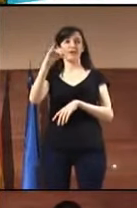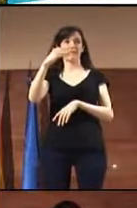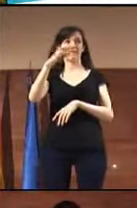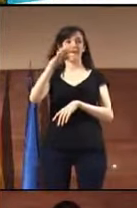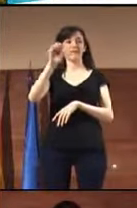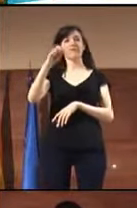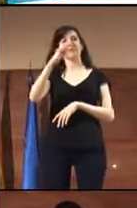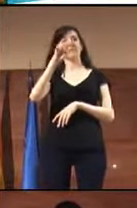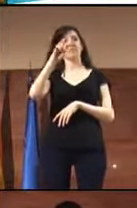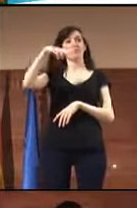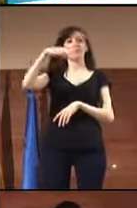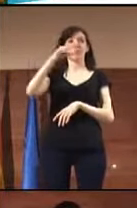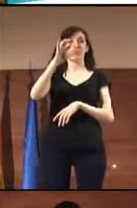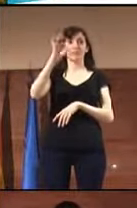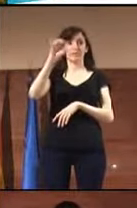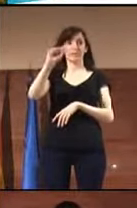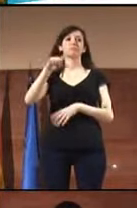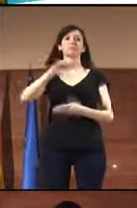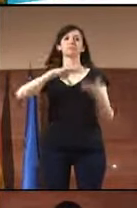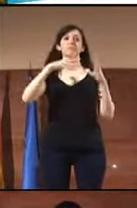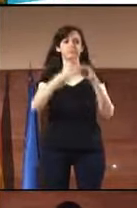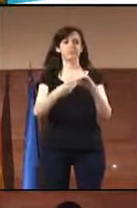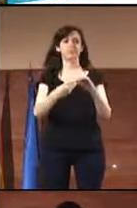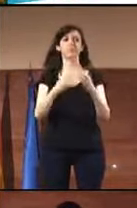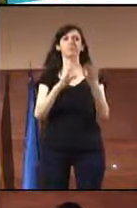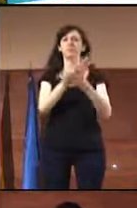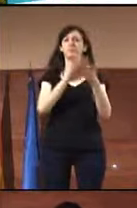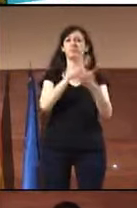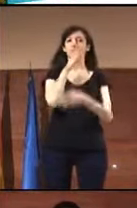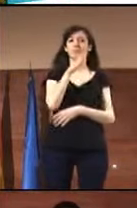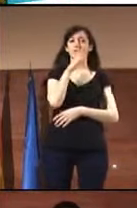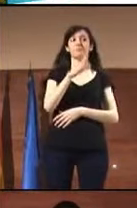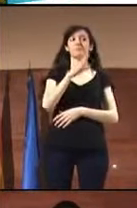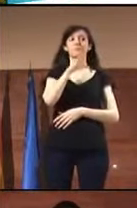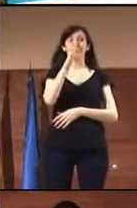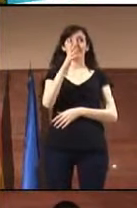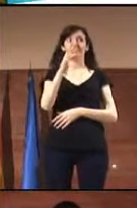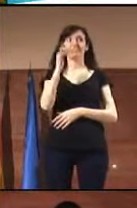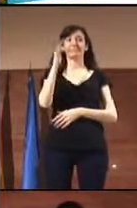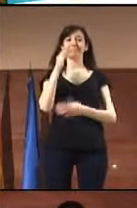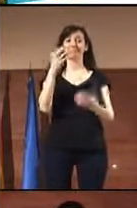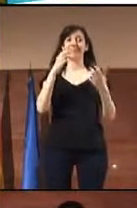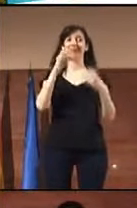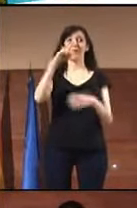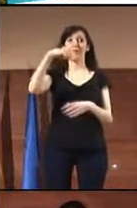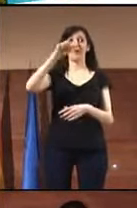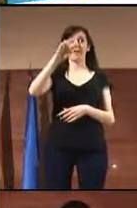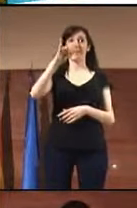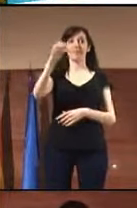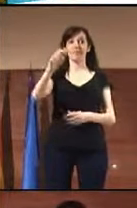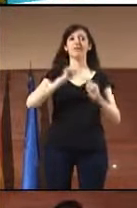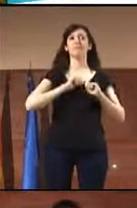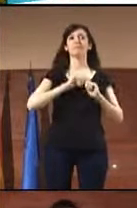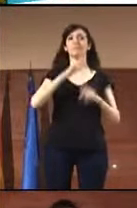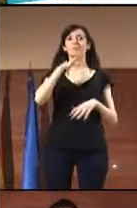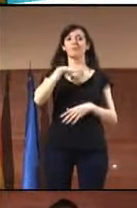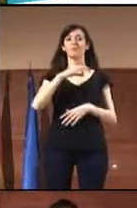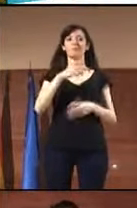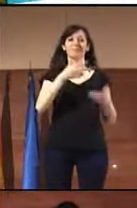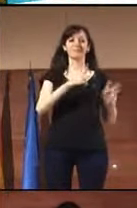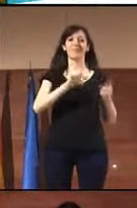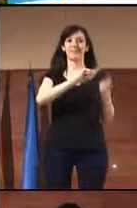han adaptado. ¿Por qué hablo de esto? Porque otra de las grandes ventajas que nos ofrece Ugari es que podemos jugar con sus sillas. Y cuando digo